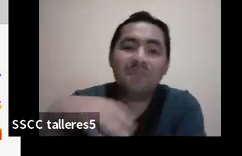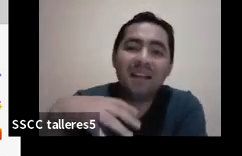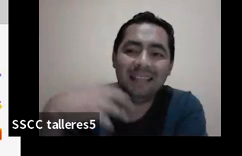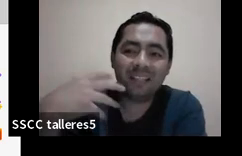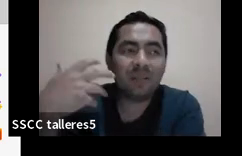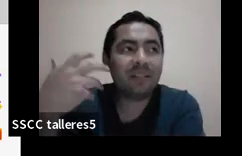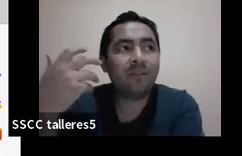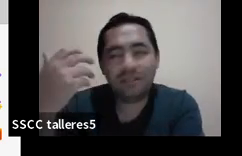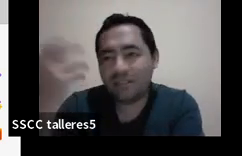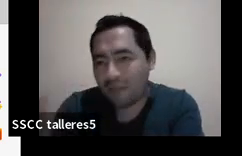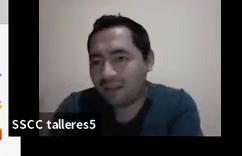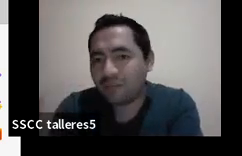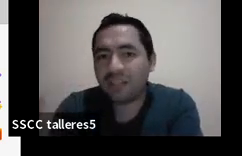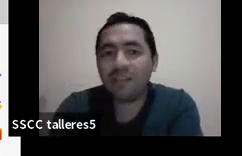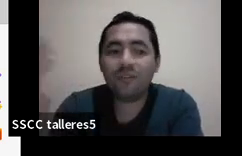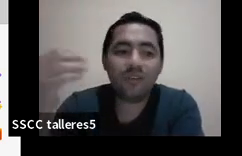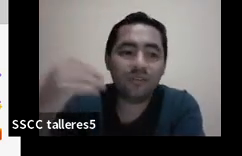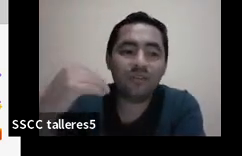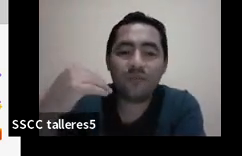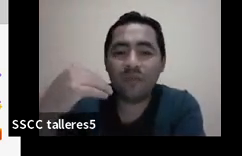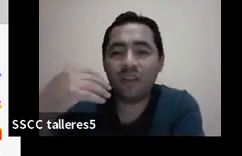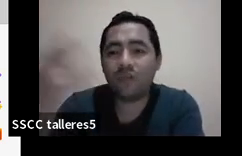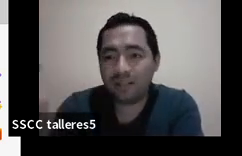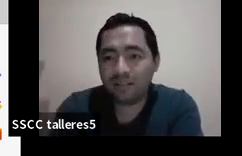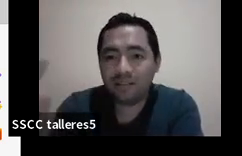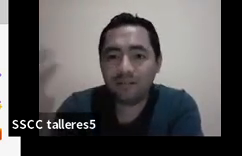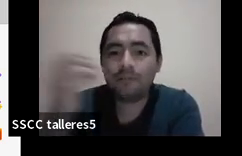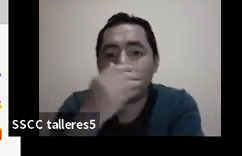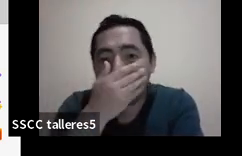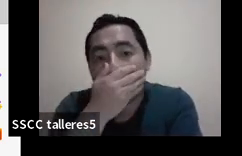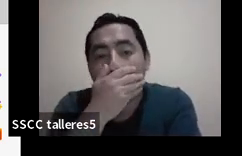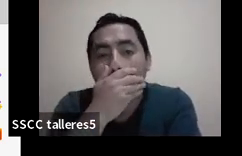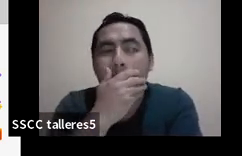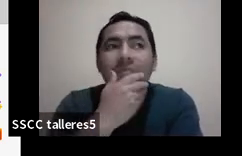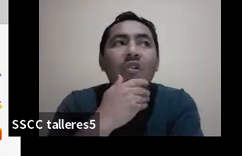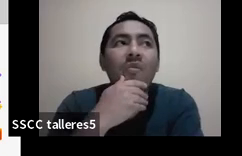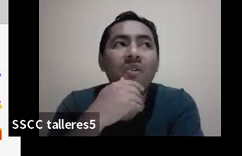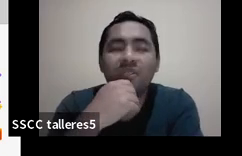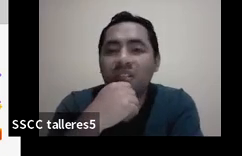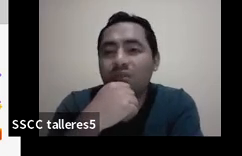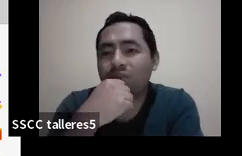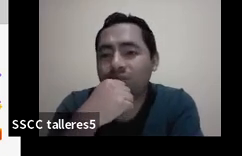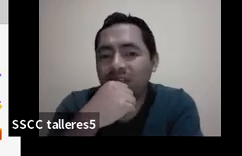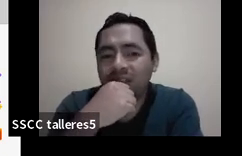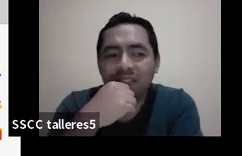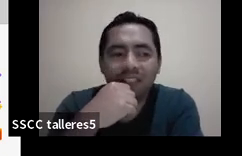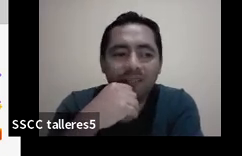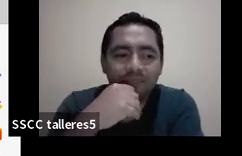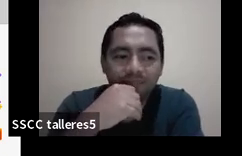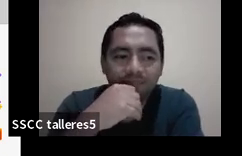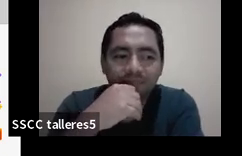entiende. ¿Está mal interpretado? Está mal interpretado. Es una forma incorrecta, ¿no? ¿Cómo viejo estás tú?